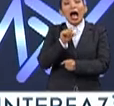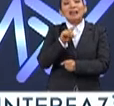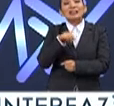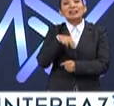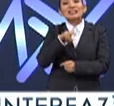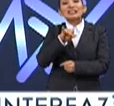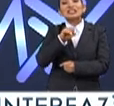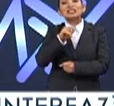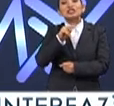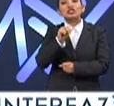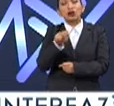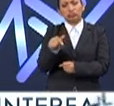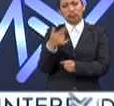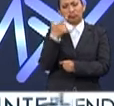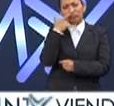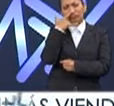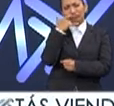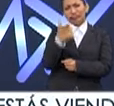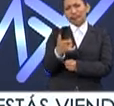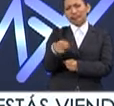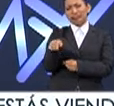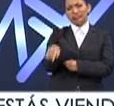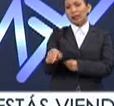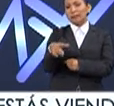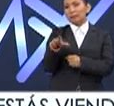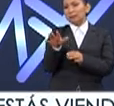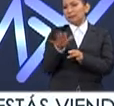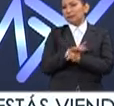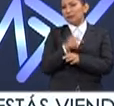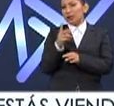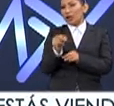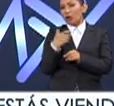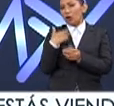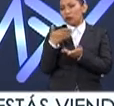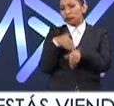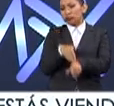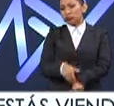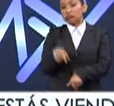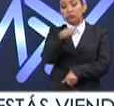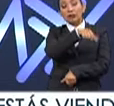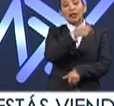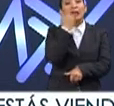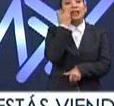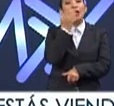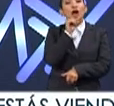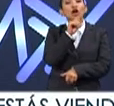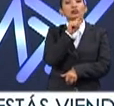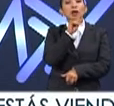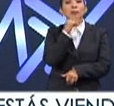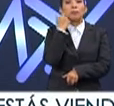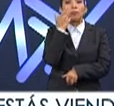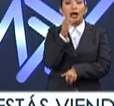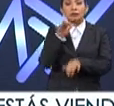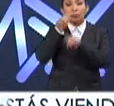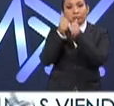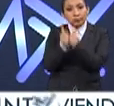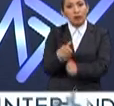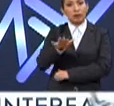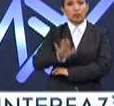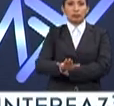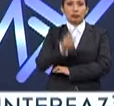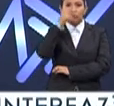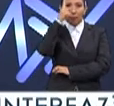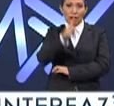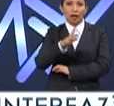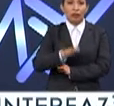entonces eso es lo que no está bien porque no sé no se cumplió digamos con lo que octavio pasar y han manifestado incluso